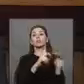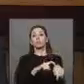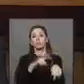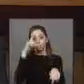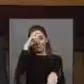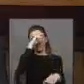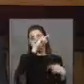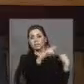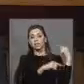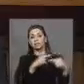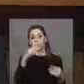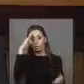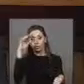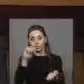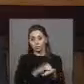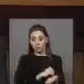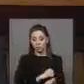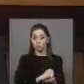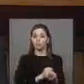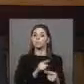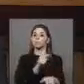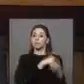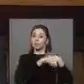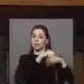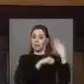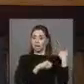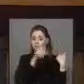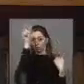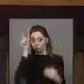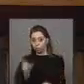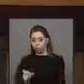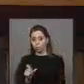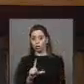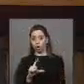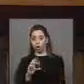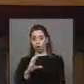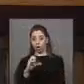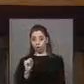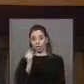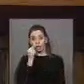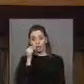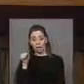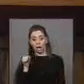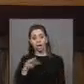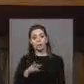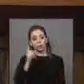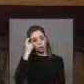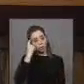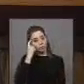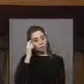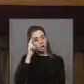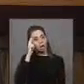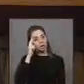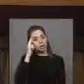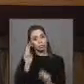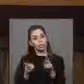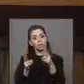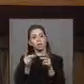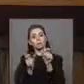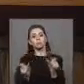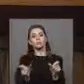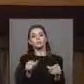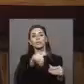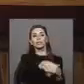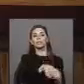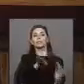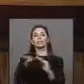Durante esos años, señor Presidente, la figura de Lorca ha permanecido viva y presente en el recuerdo de sus representados de Valdivia,